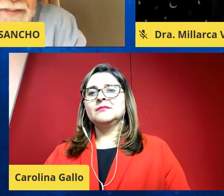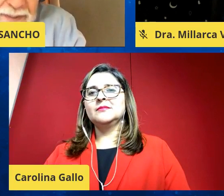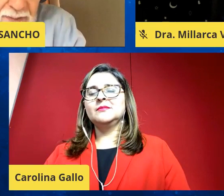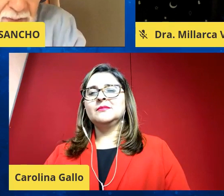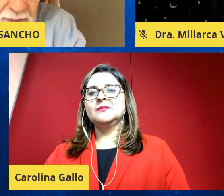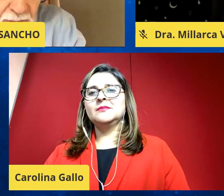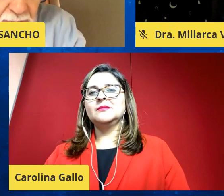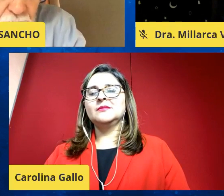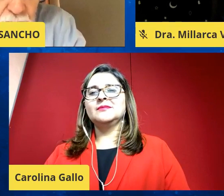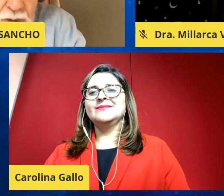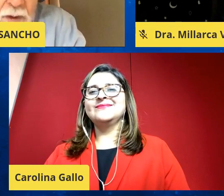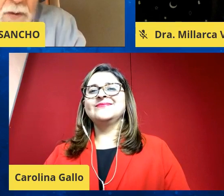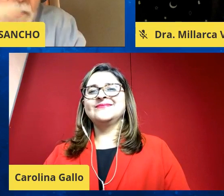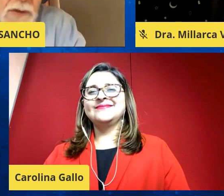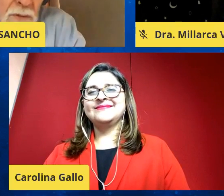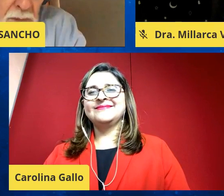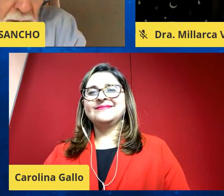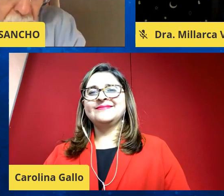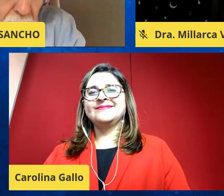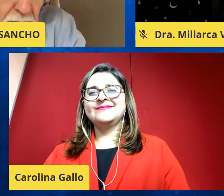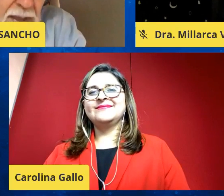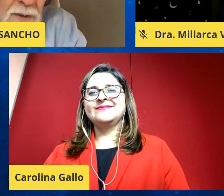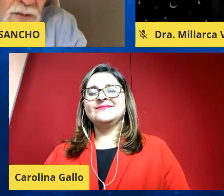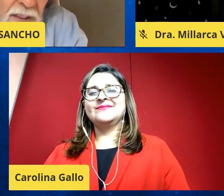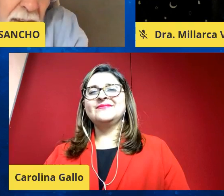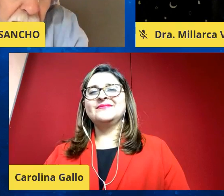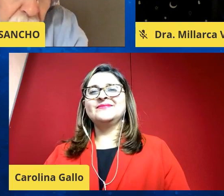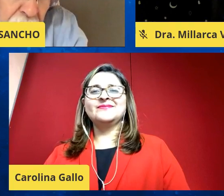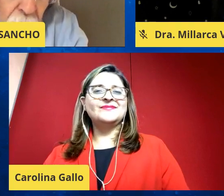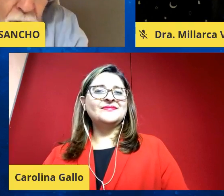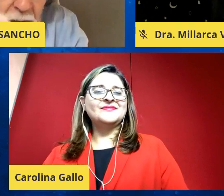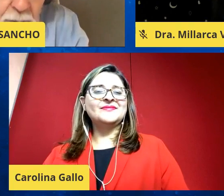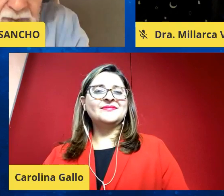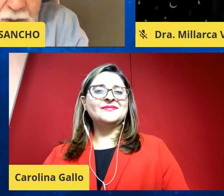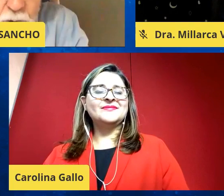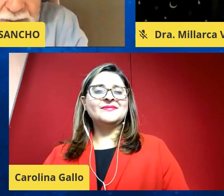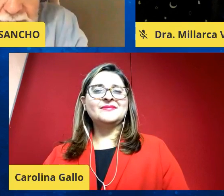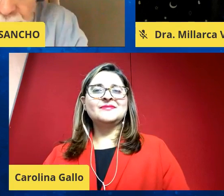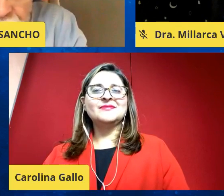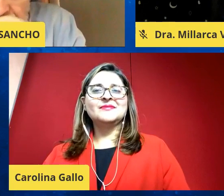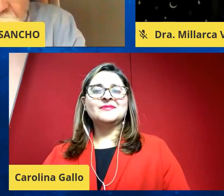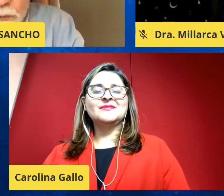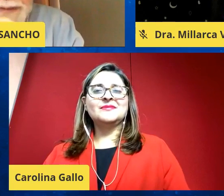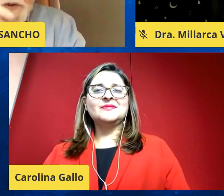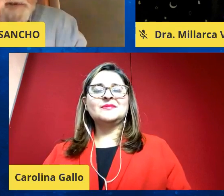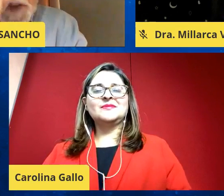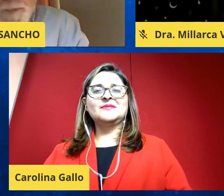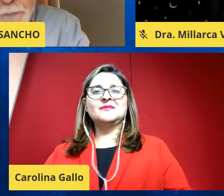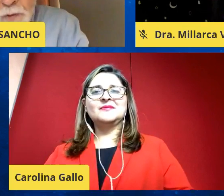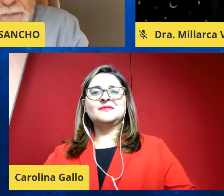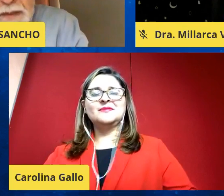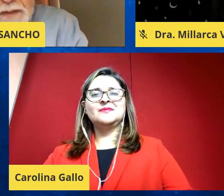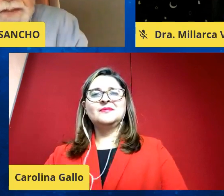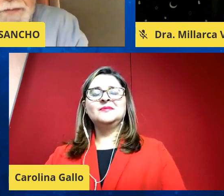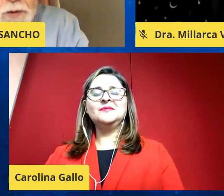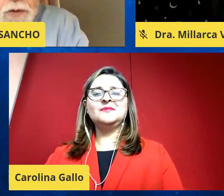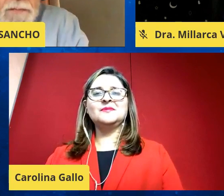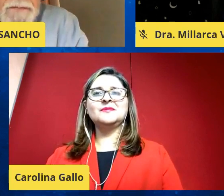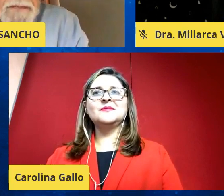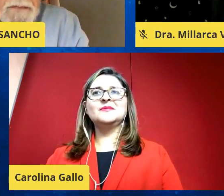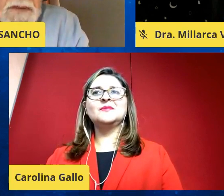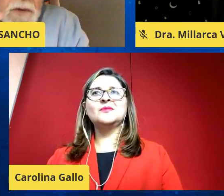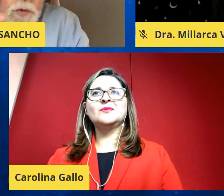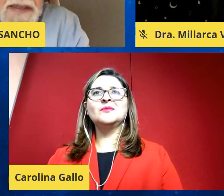las cosas sexy que se han hecho, bueno, ya no sé si fue el año pasado o este, cuando, por ejemplo, se